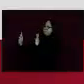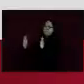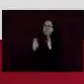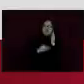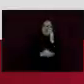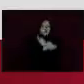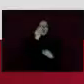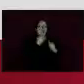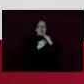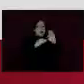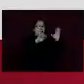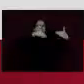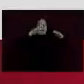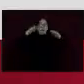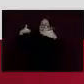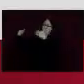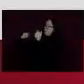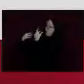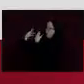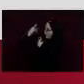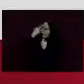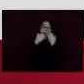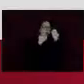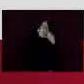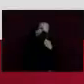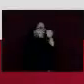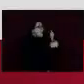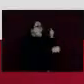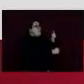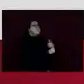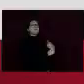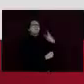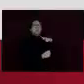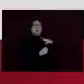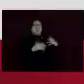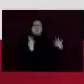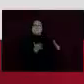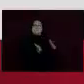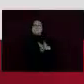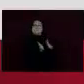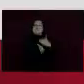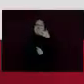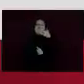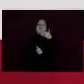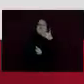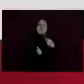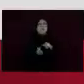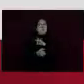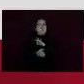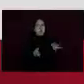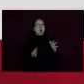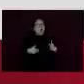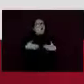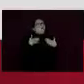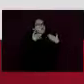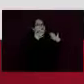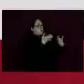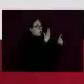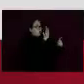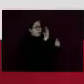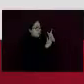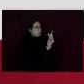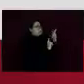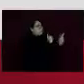las calificadoras externas, las cuales han subido sus apreciaciones, recuperando la confianza